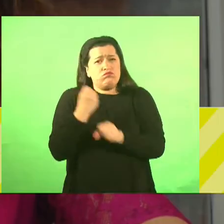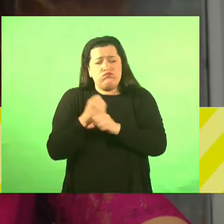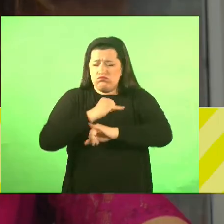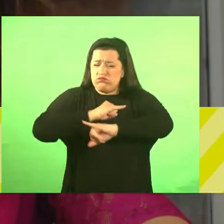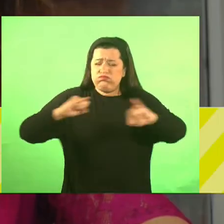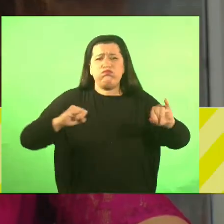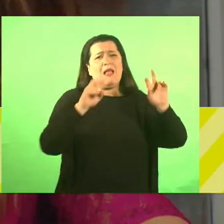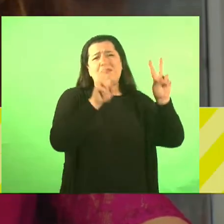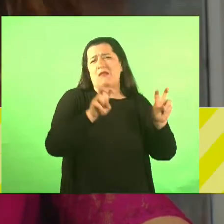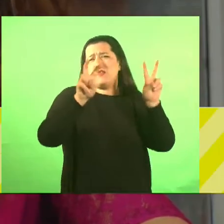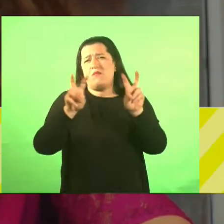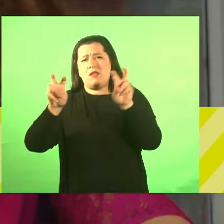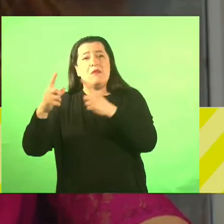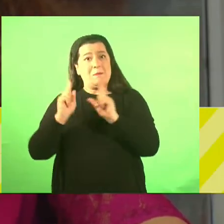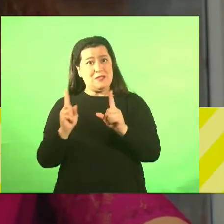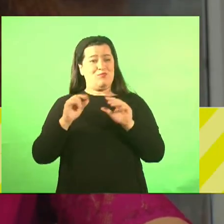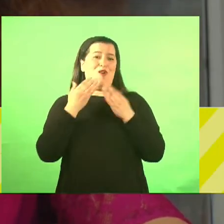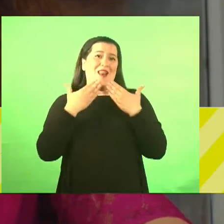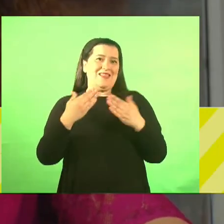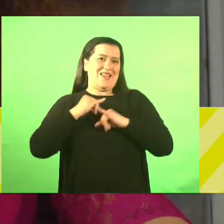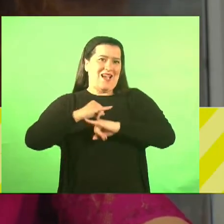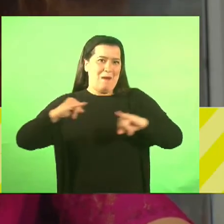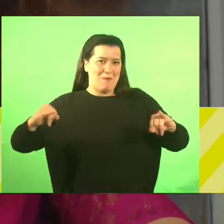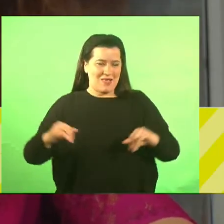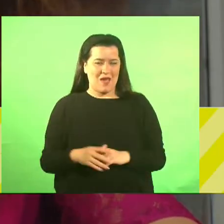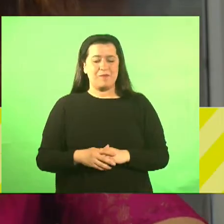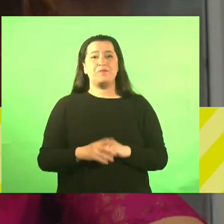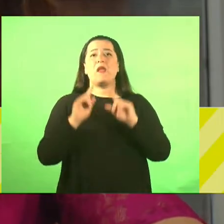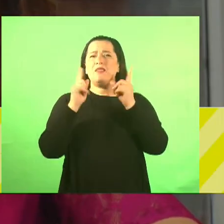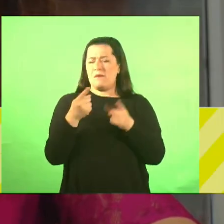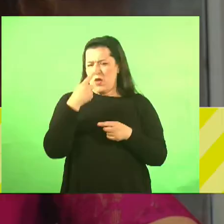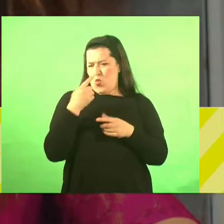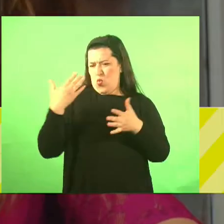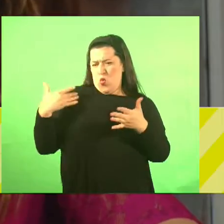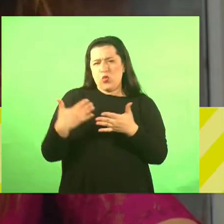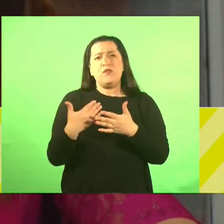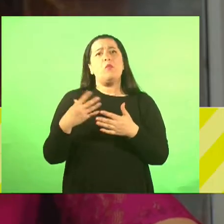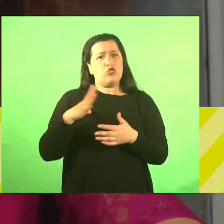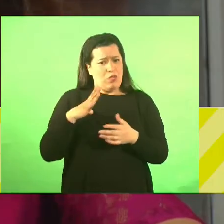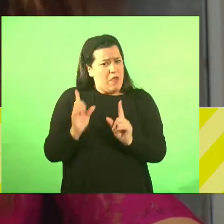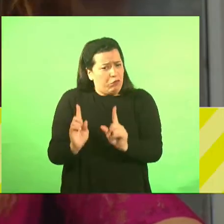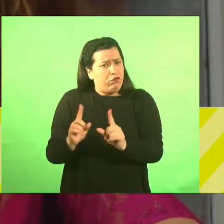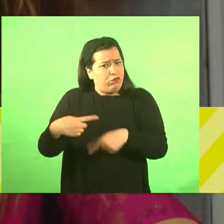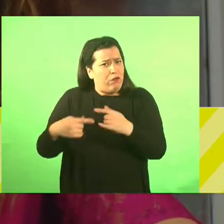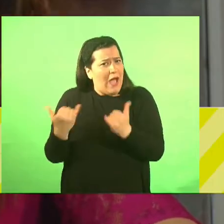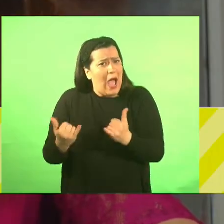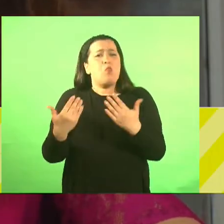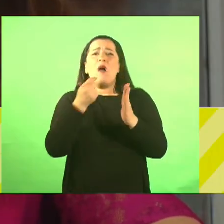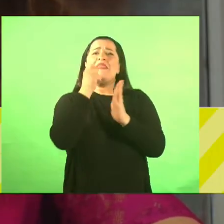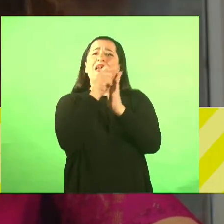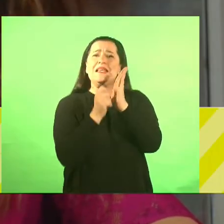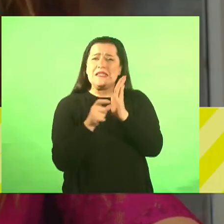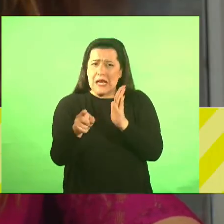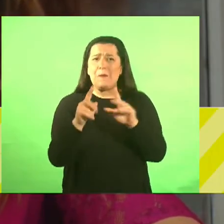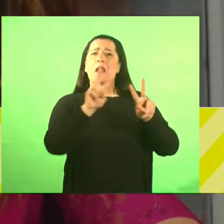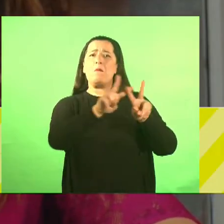los contenidos a través de esta campaña. También últimamente, que todavía está en vigencia y que se pueden inscribir porque está en